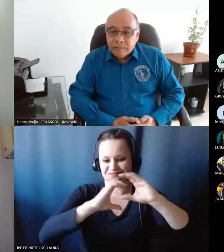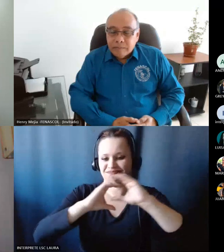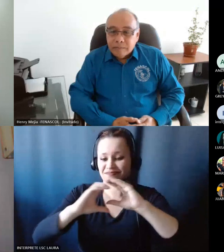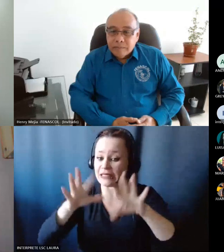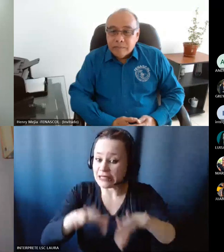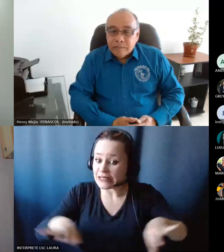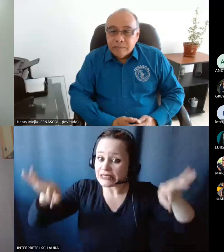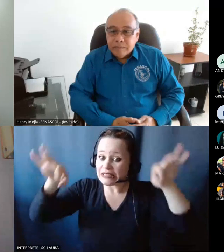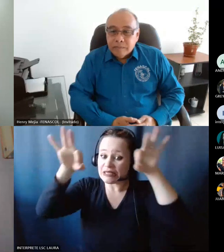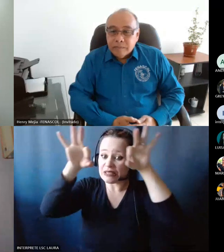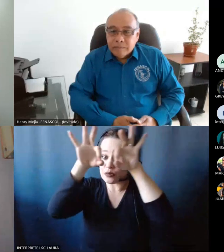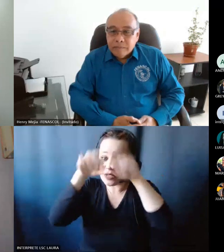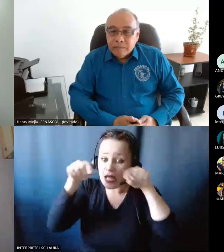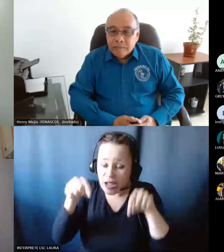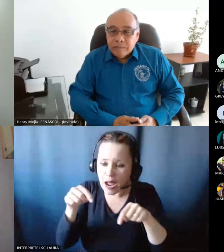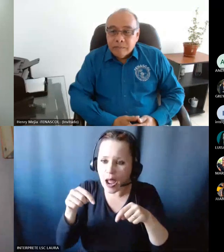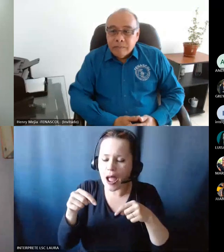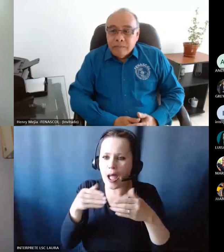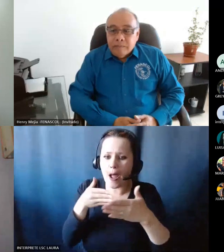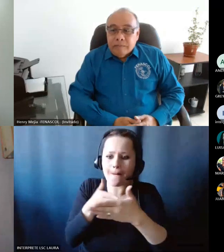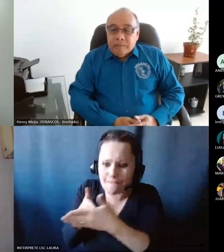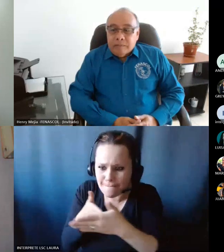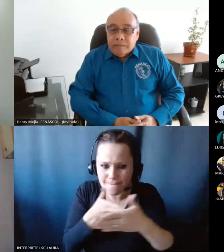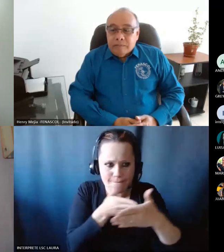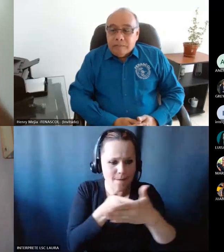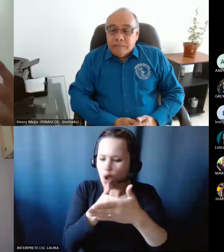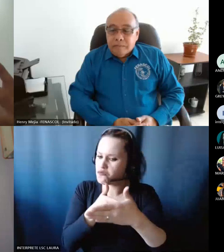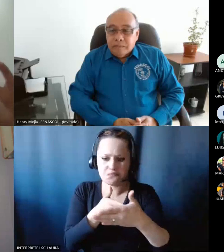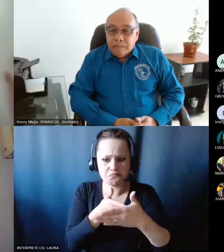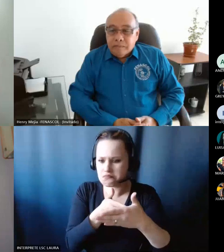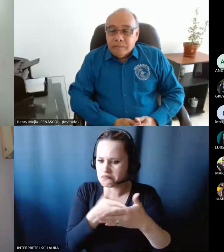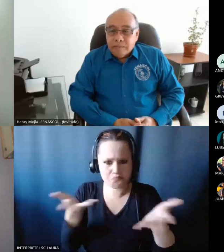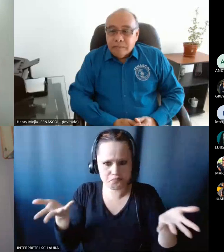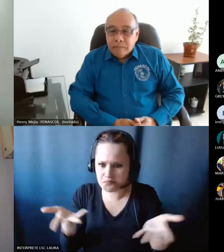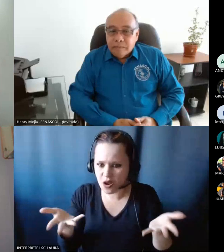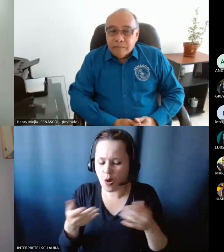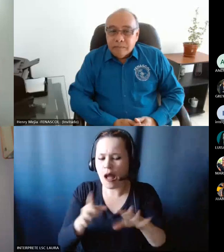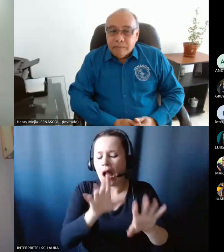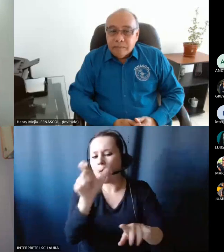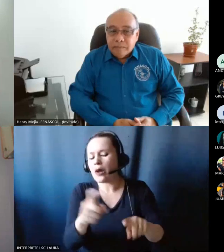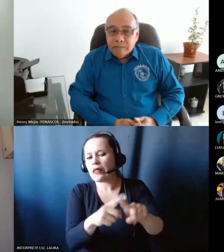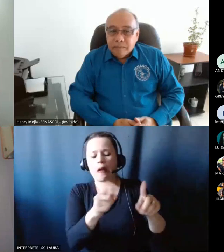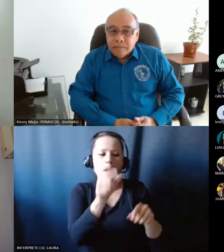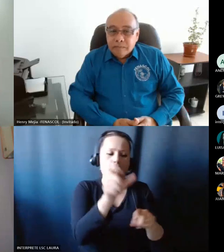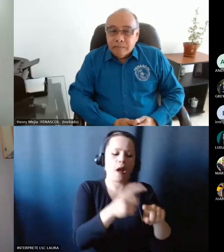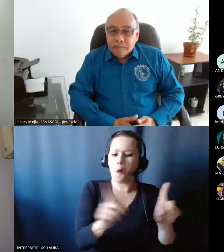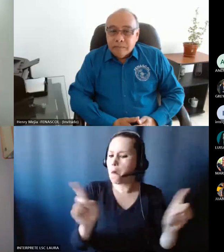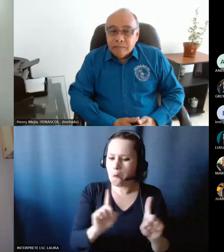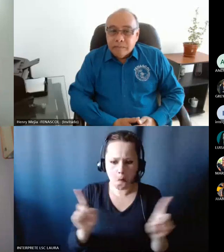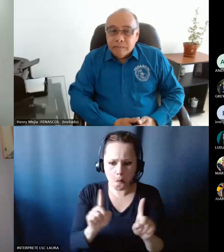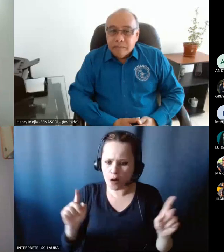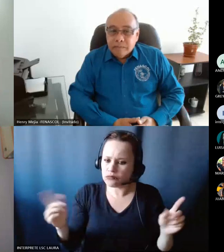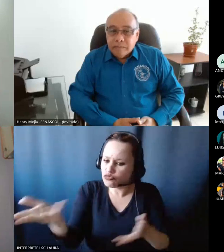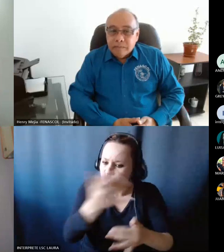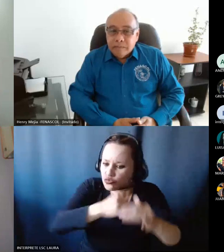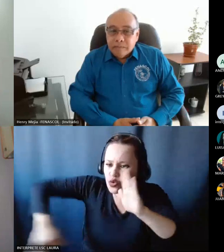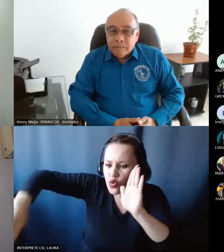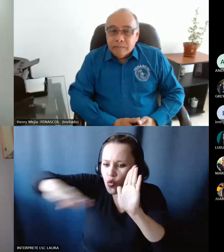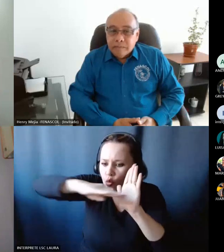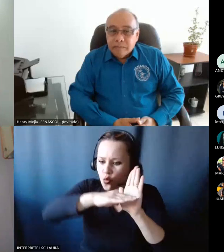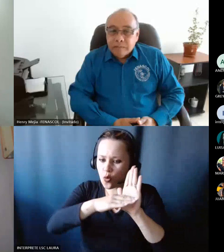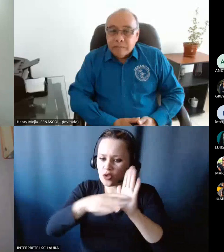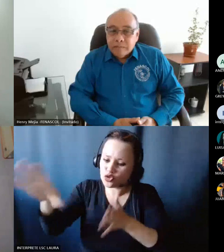hay límites no hay eh diferencias todos venimos a participar y a ser